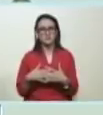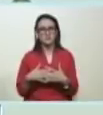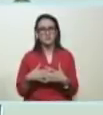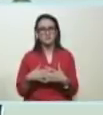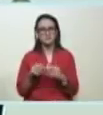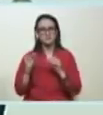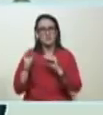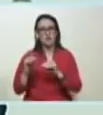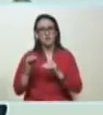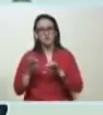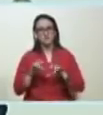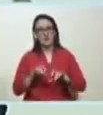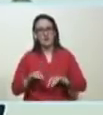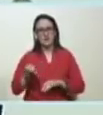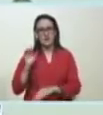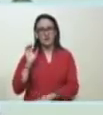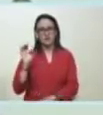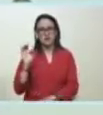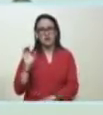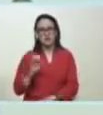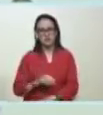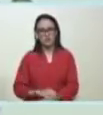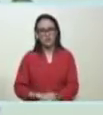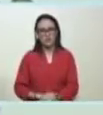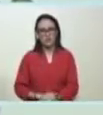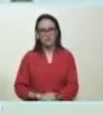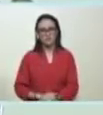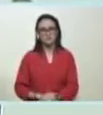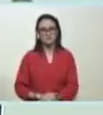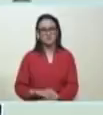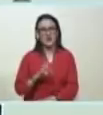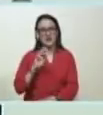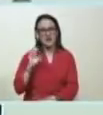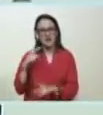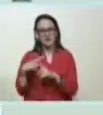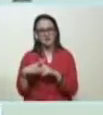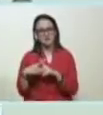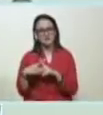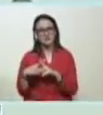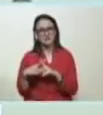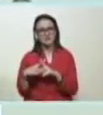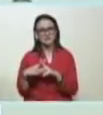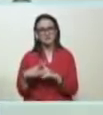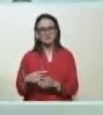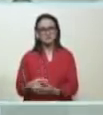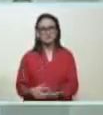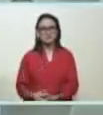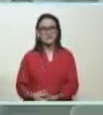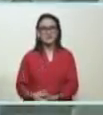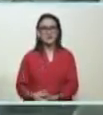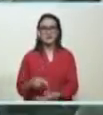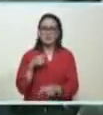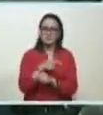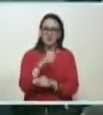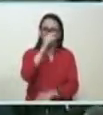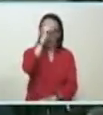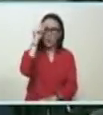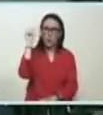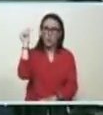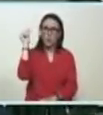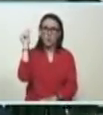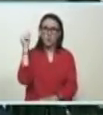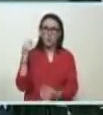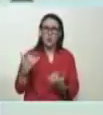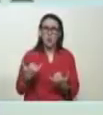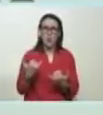una llamada del secretario de Estado, Rex Tillerson, quien le ordenó al señor Julio Borges,